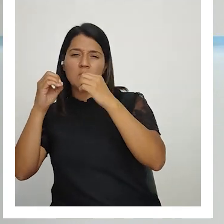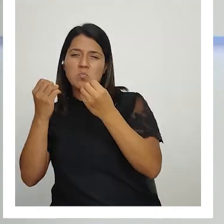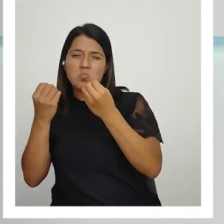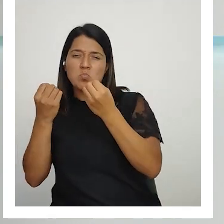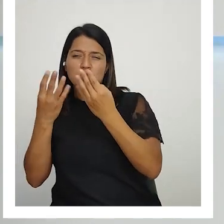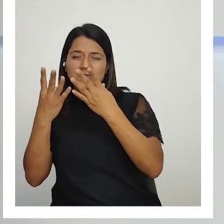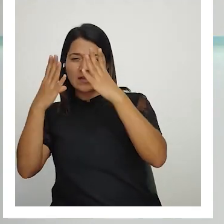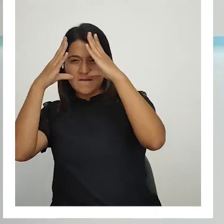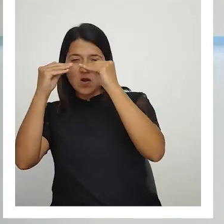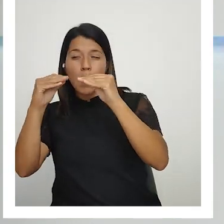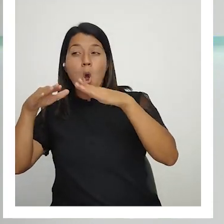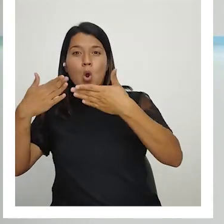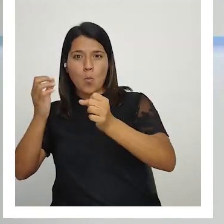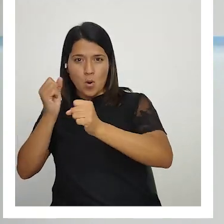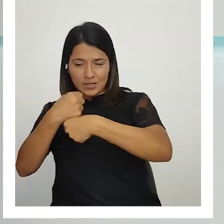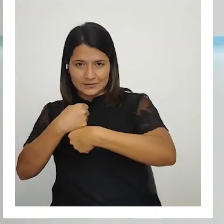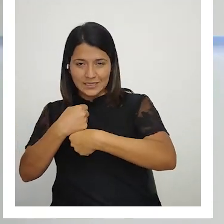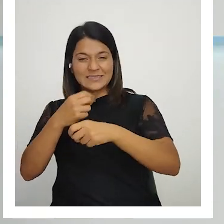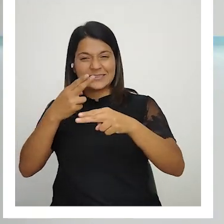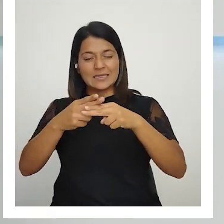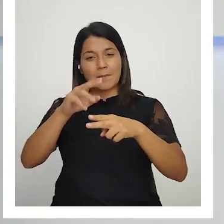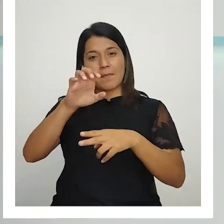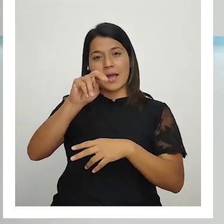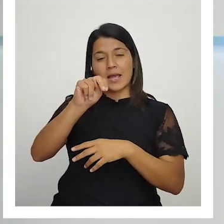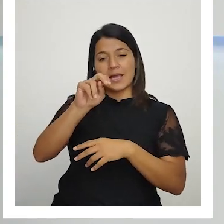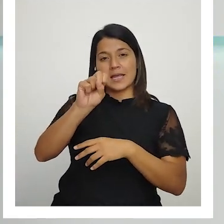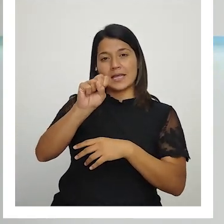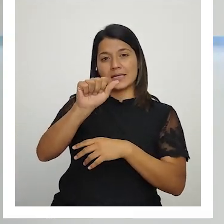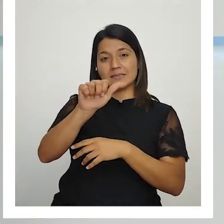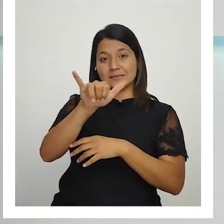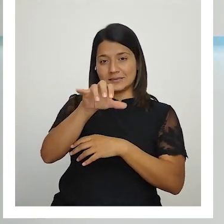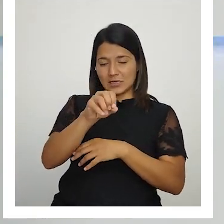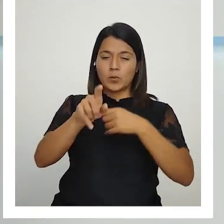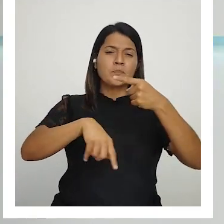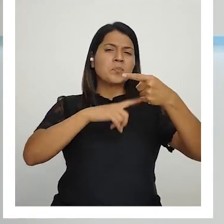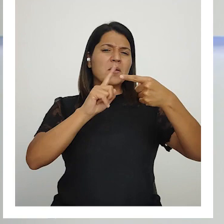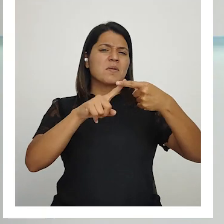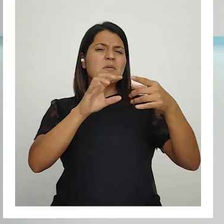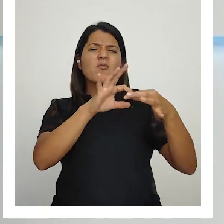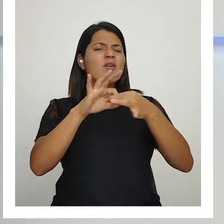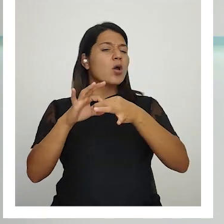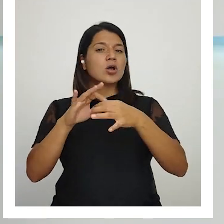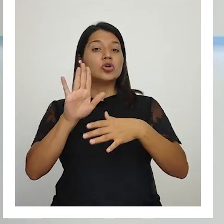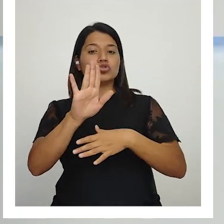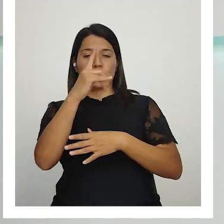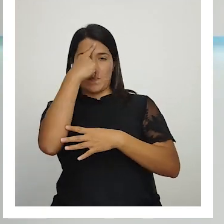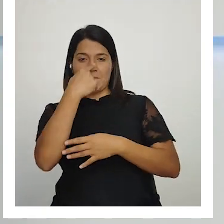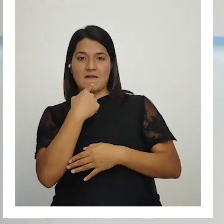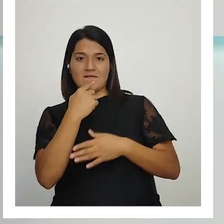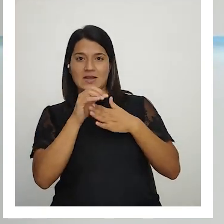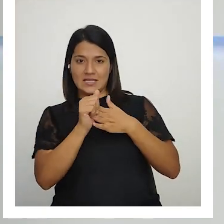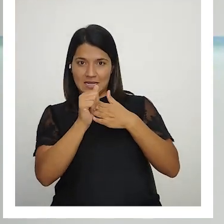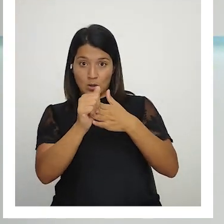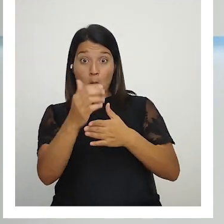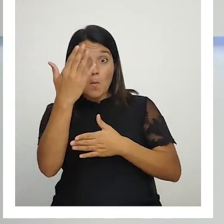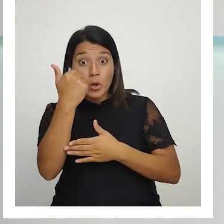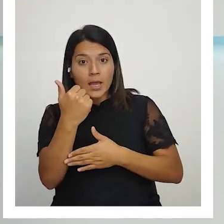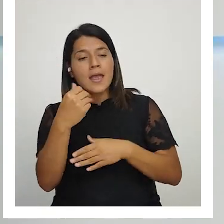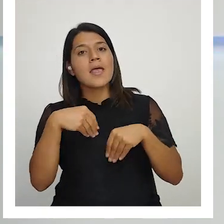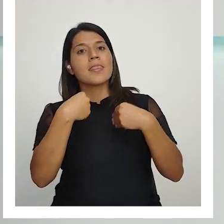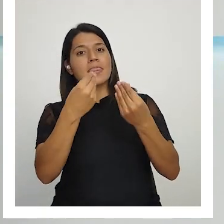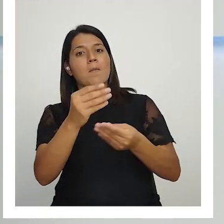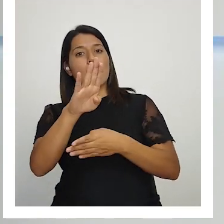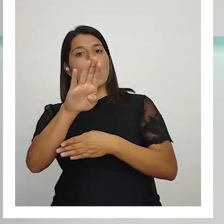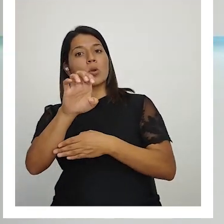son primero su perfil de liderazgo, porque la beca se le da precisamente a personas que tengan ese perfil de liderazgo, que tengan ganas de hacer una